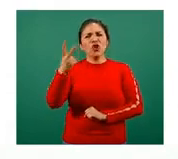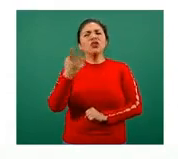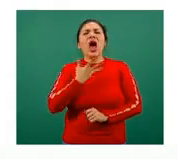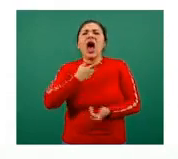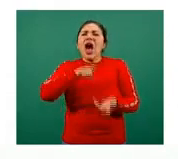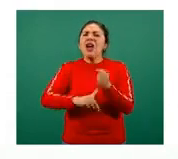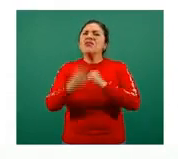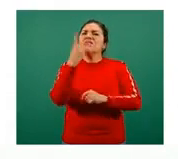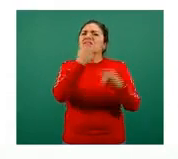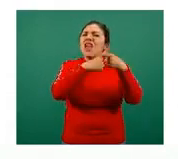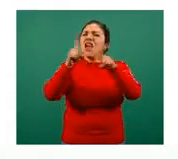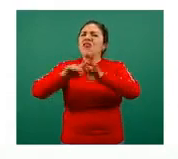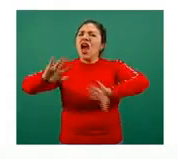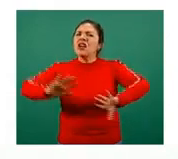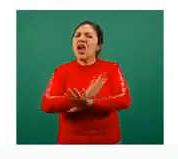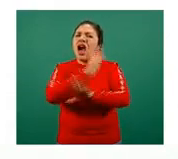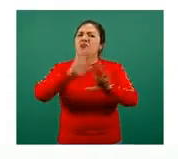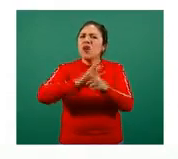tres temas que se han estado